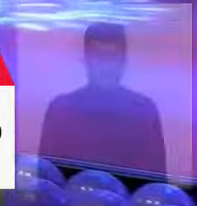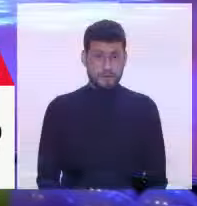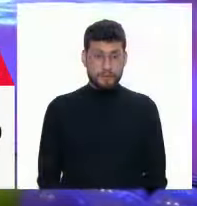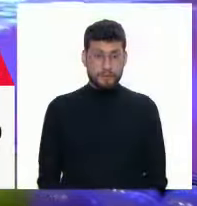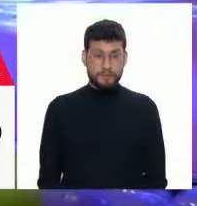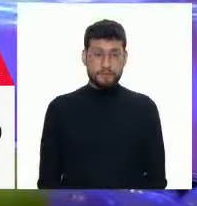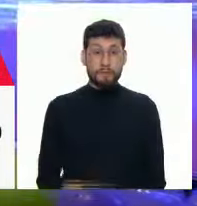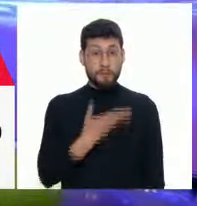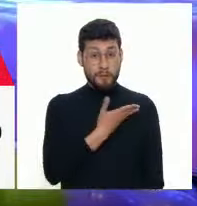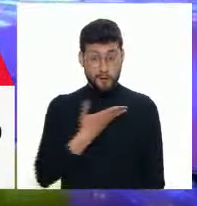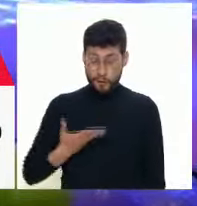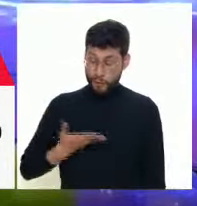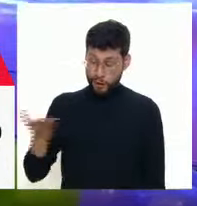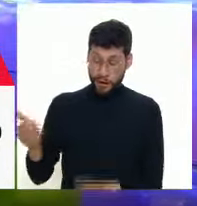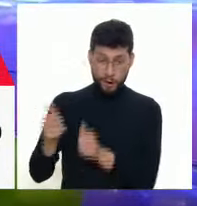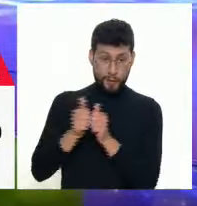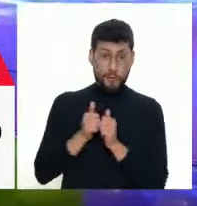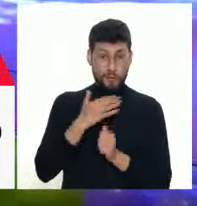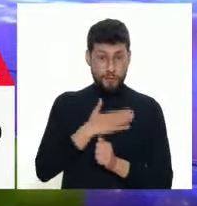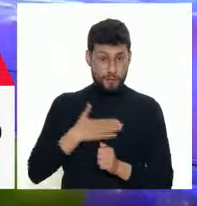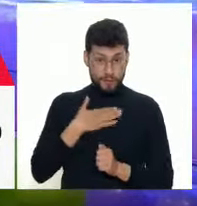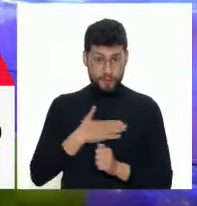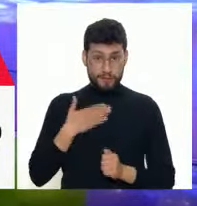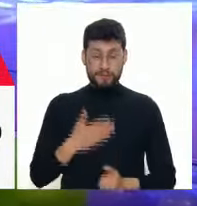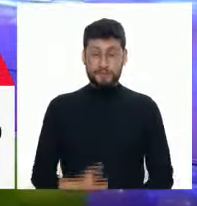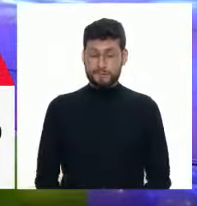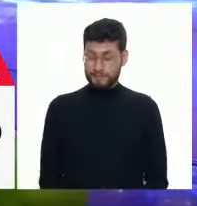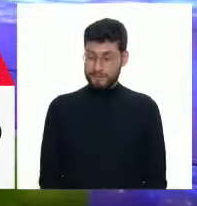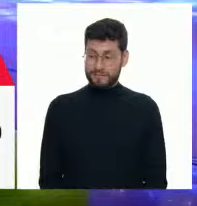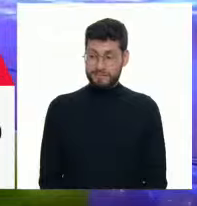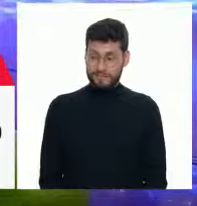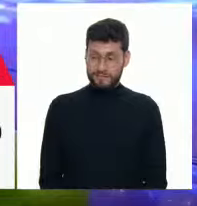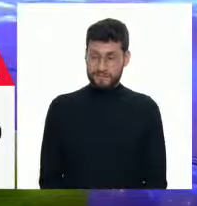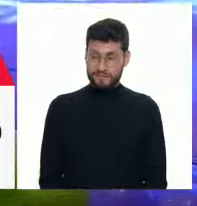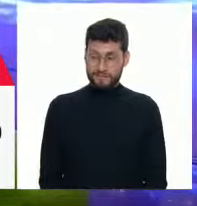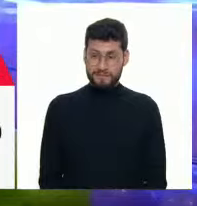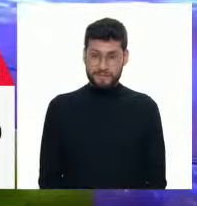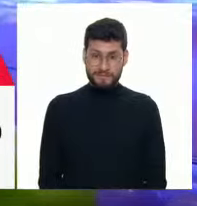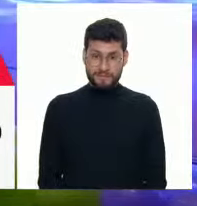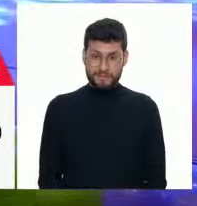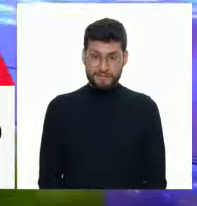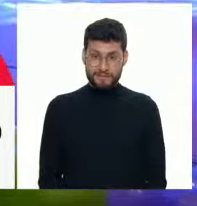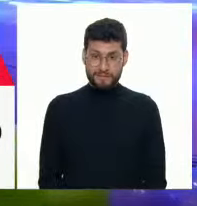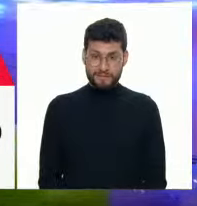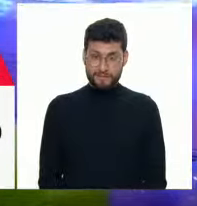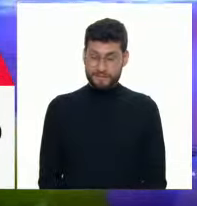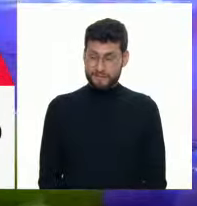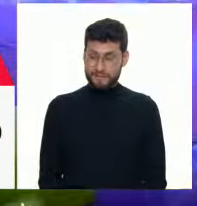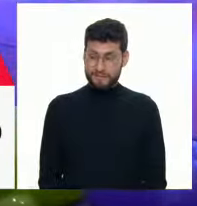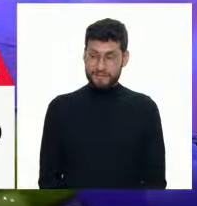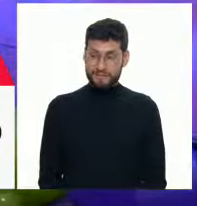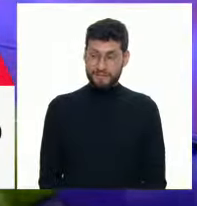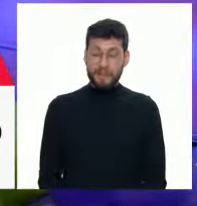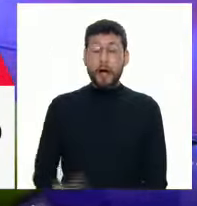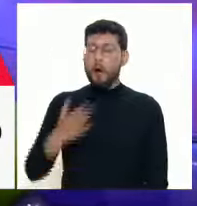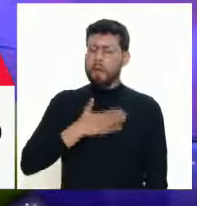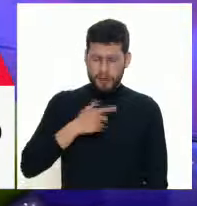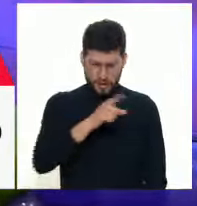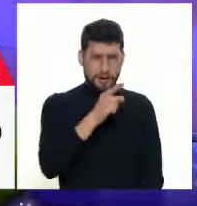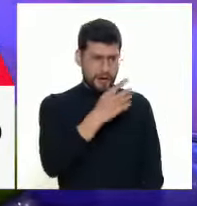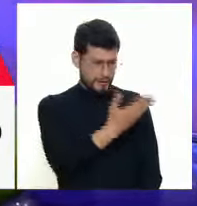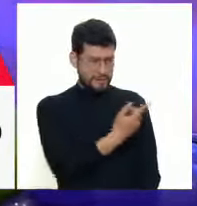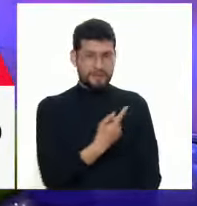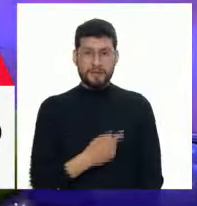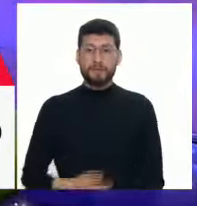Presidenta, ¿me puede acompañar, por favor? para que